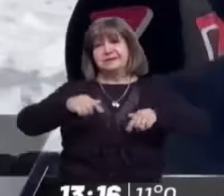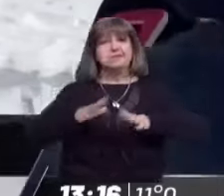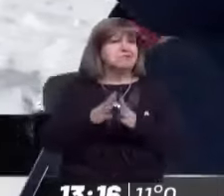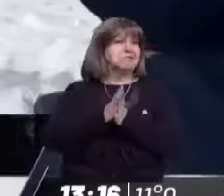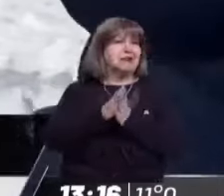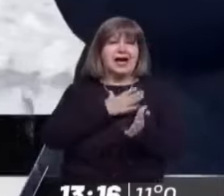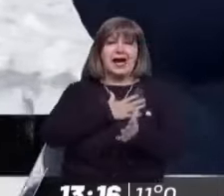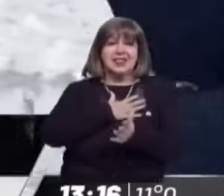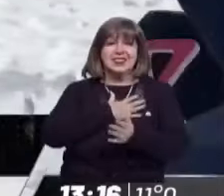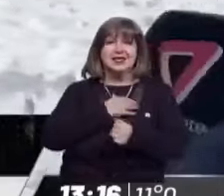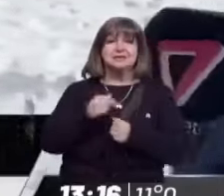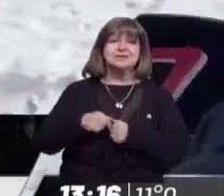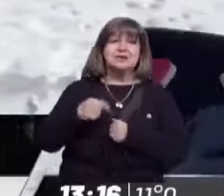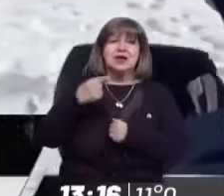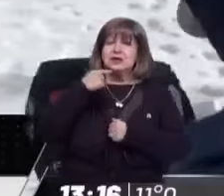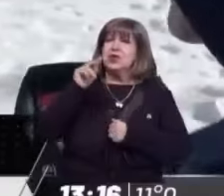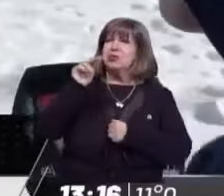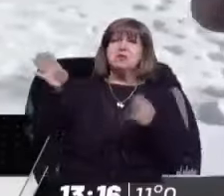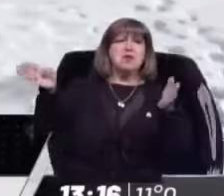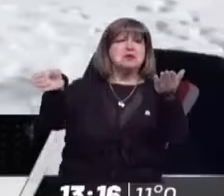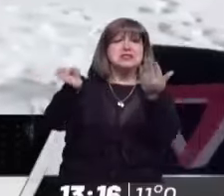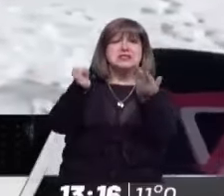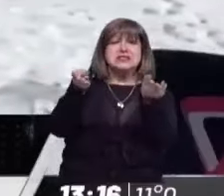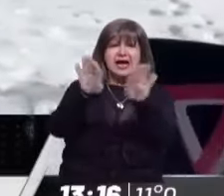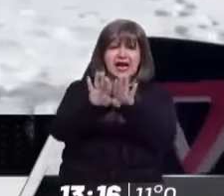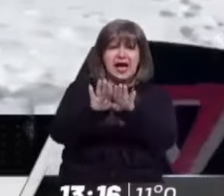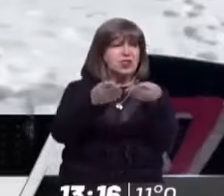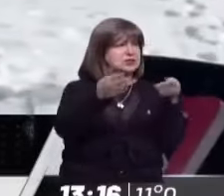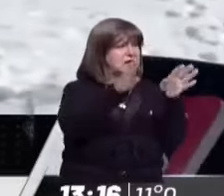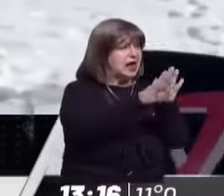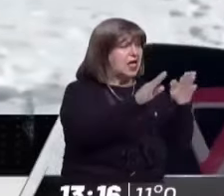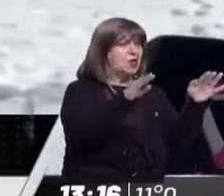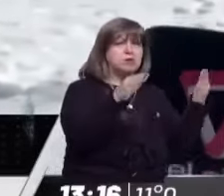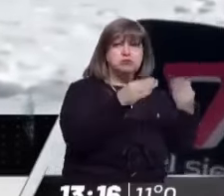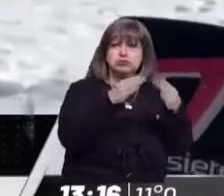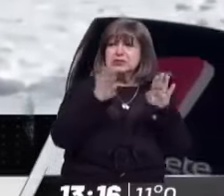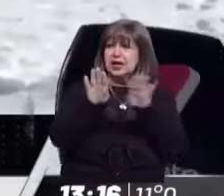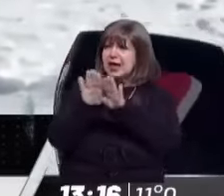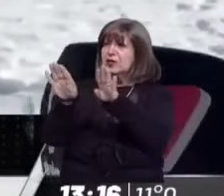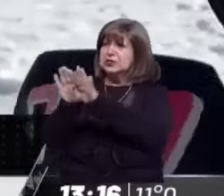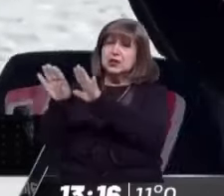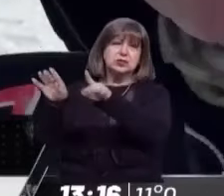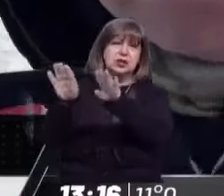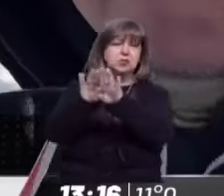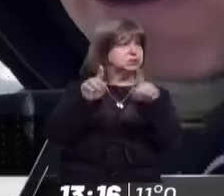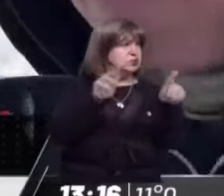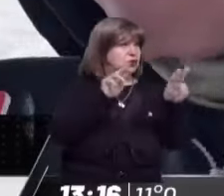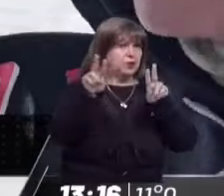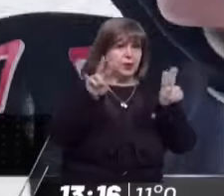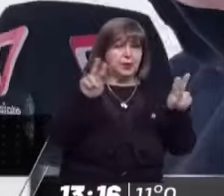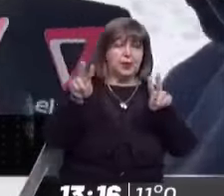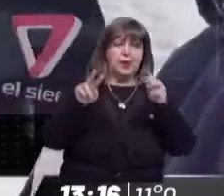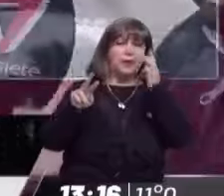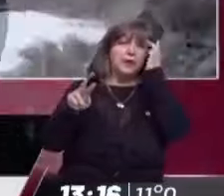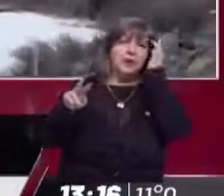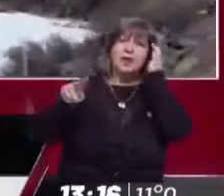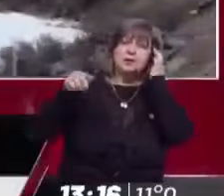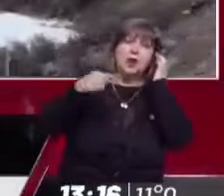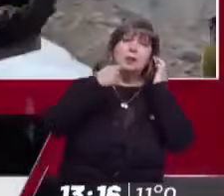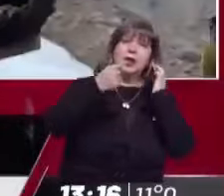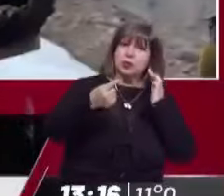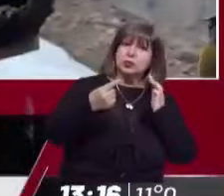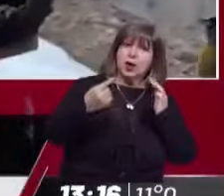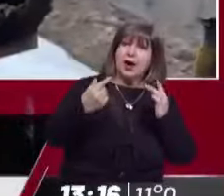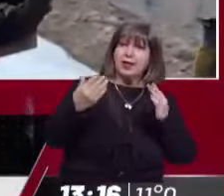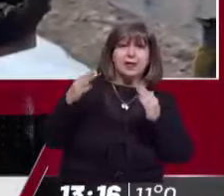bien decimos, acá lo vemos cerrado, como esperando una inversión y esperando invitar a los mendocinos más abajo, y ya vamos a compartir la nota,